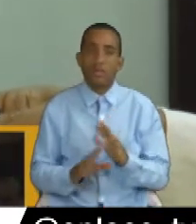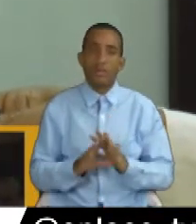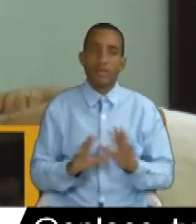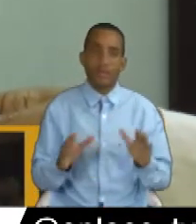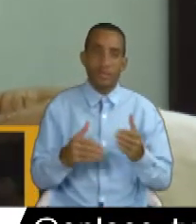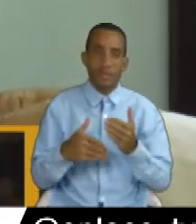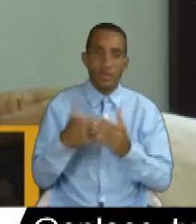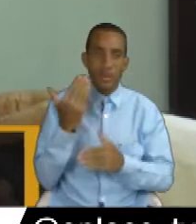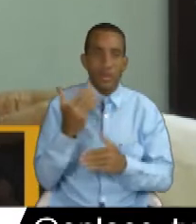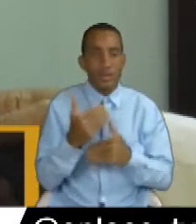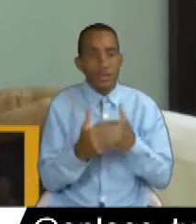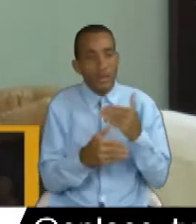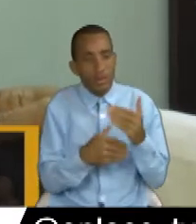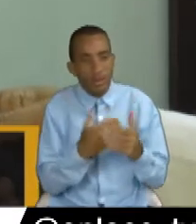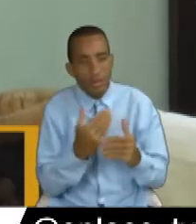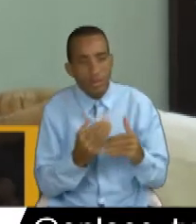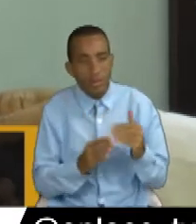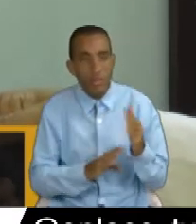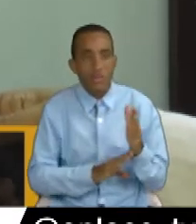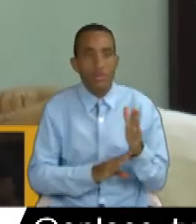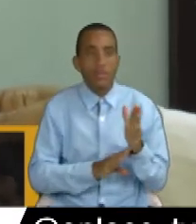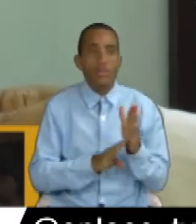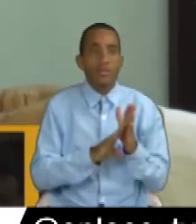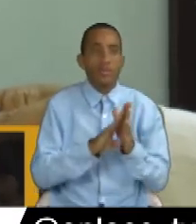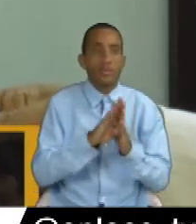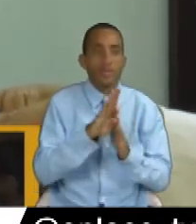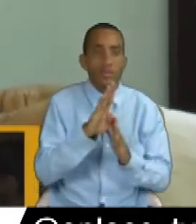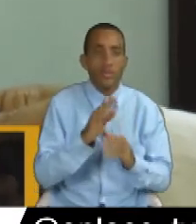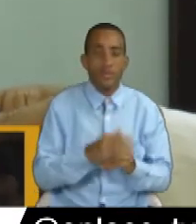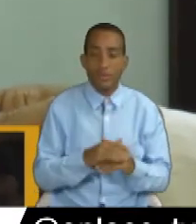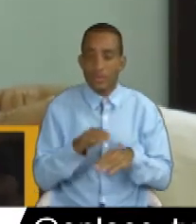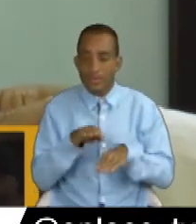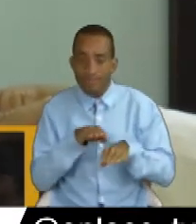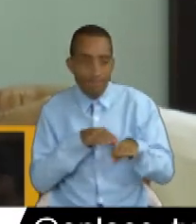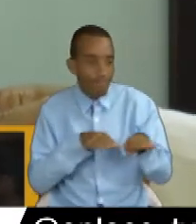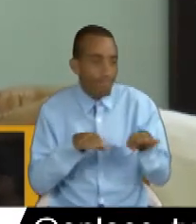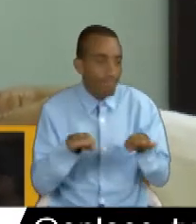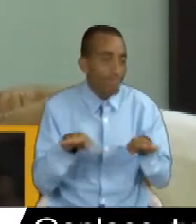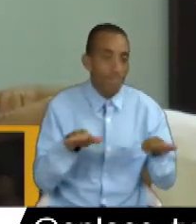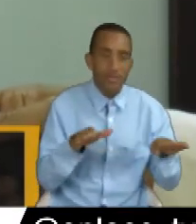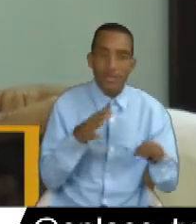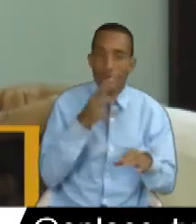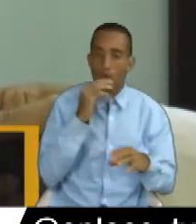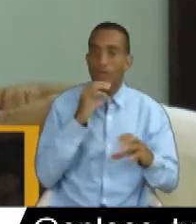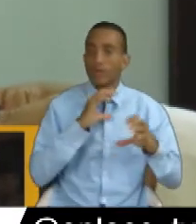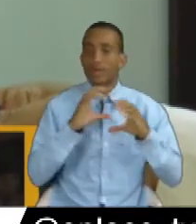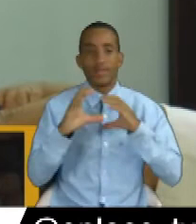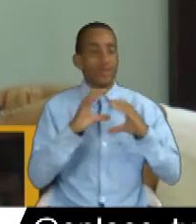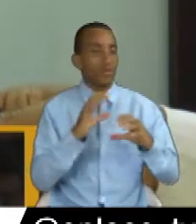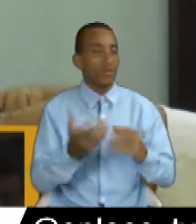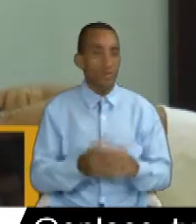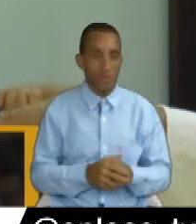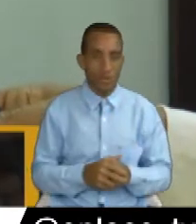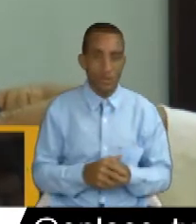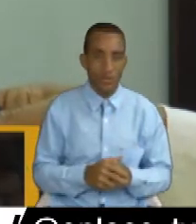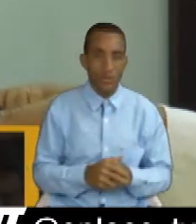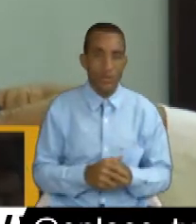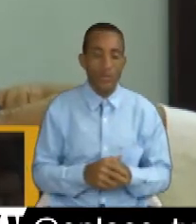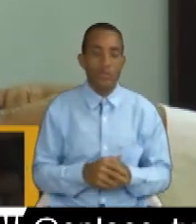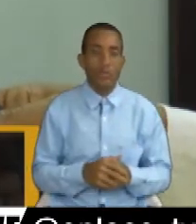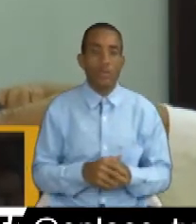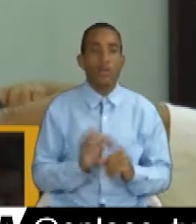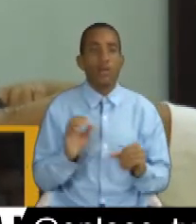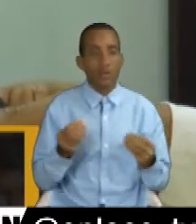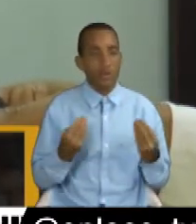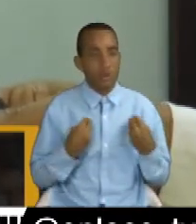del desarrollo, sin suficientes vías de comunicación y esas cosas, y tener la fortuna de vivir